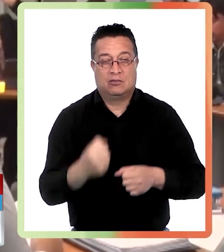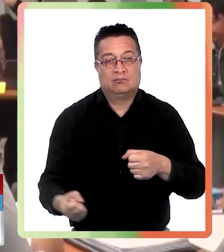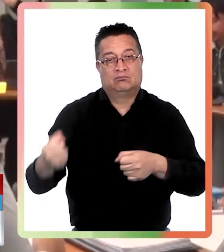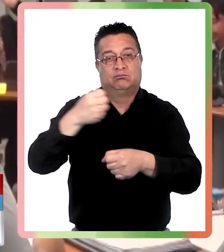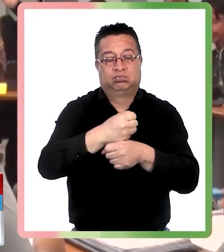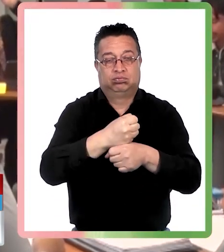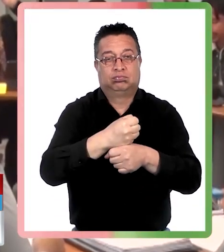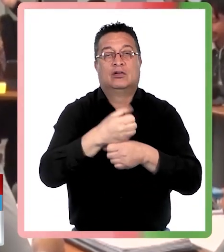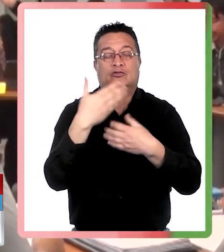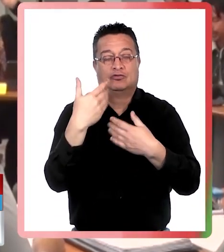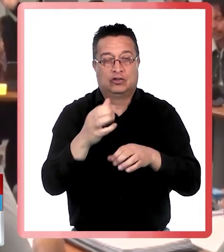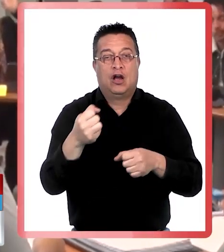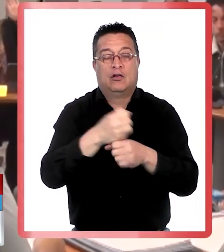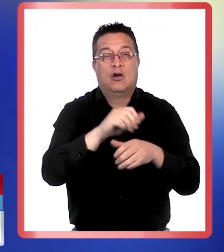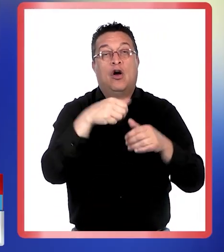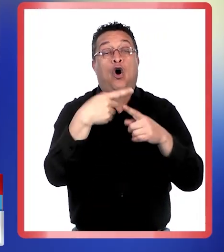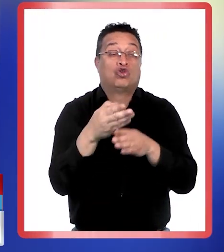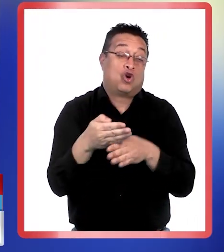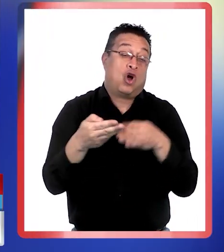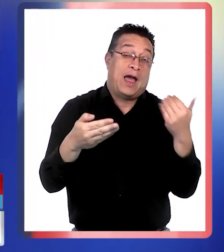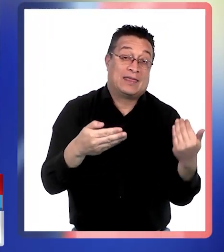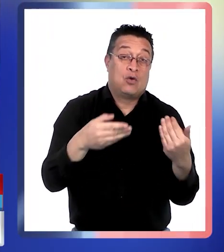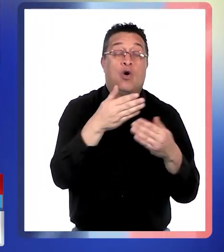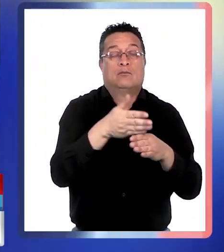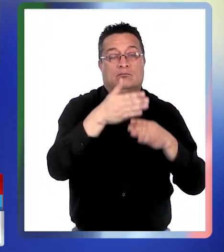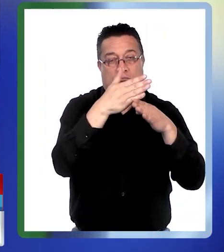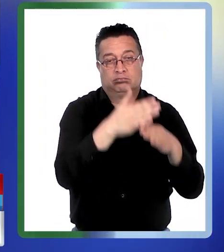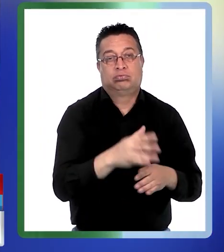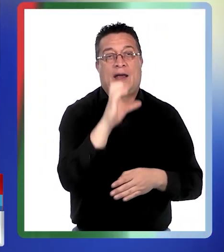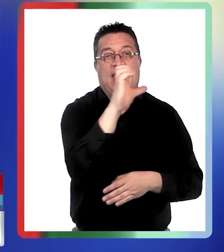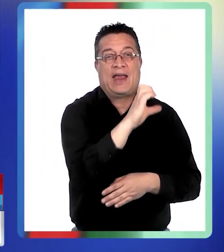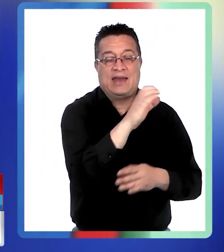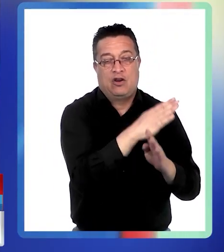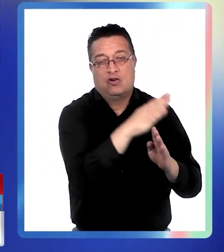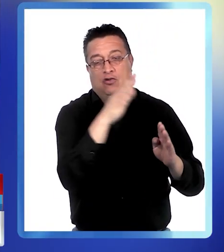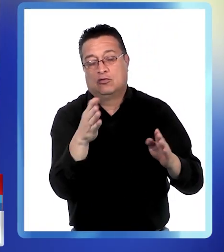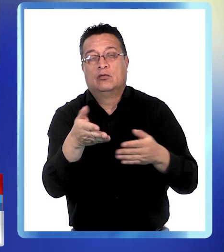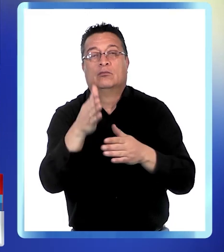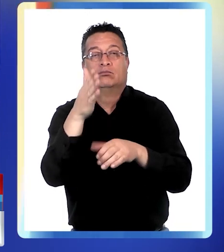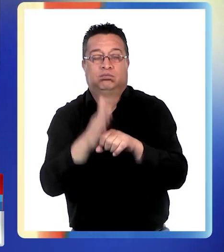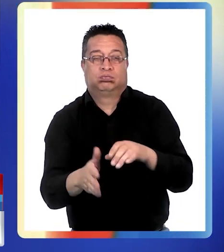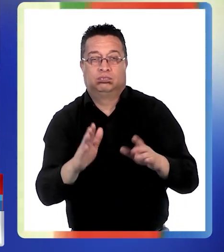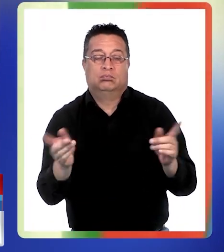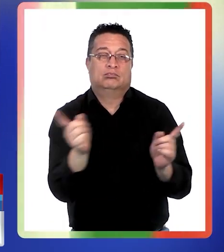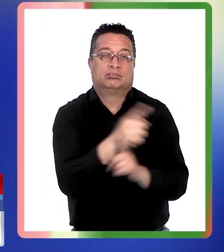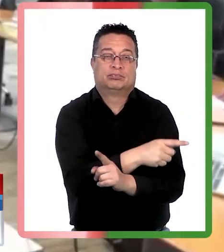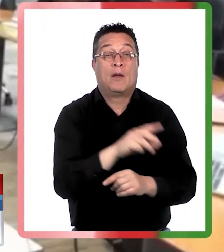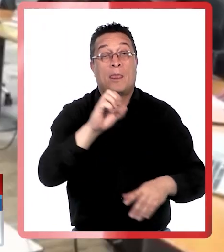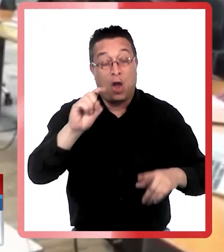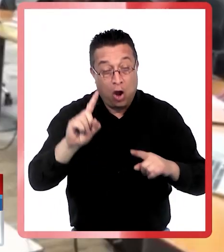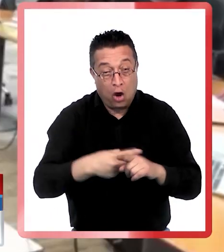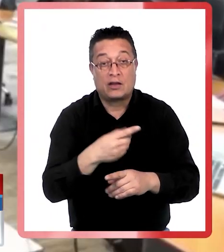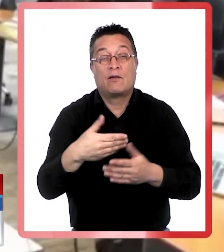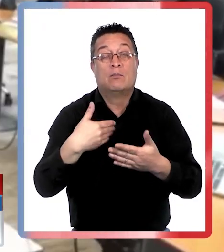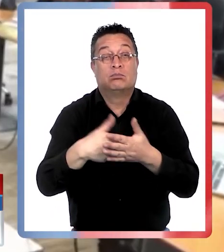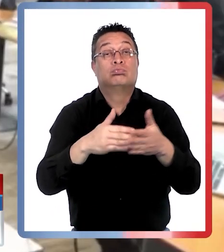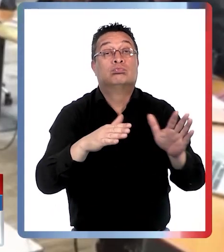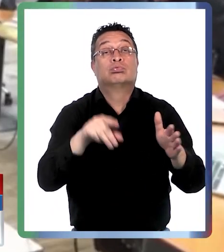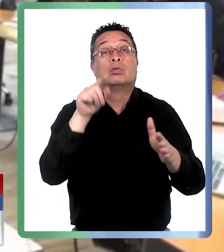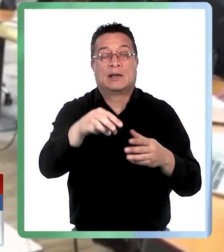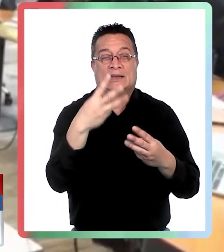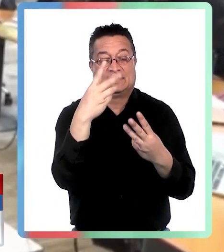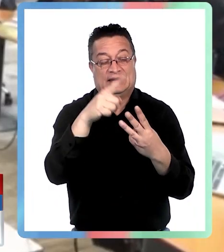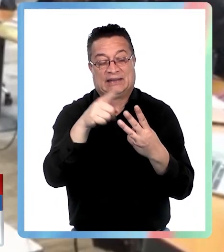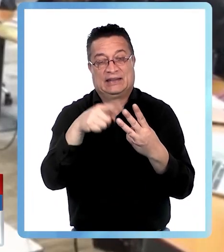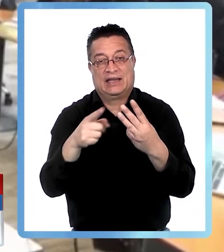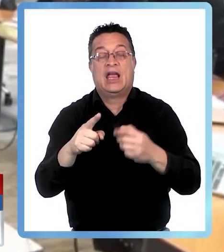de este año reemplazando a Pizarro quien estuvo en el cargo desde enero de 2022 con esta nueva salida Ya